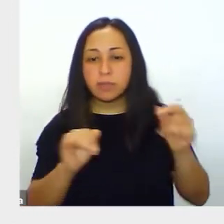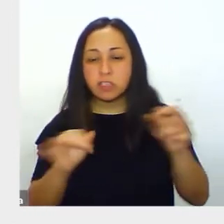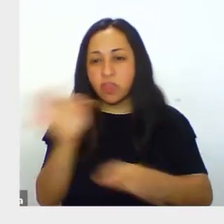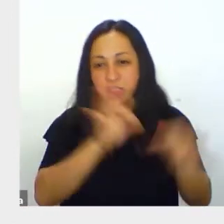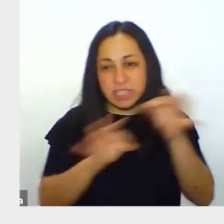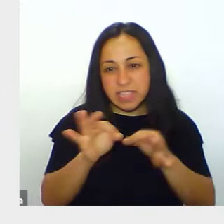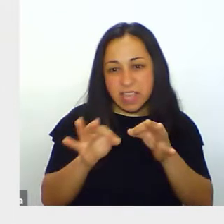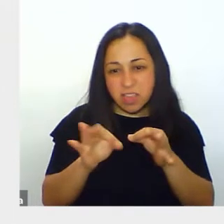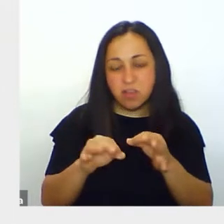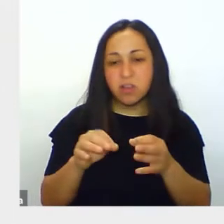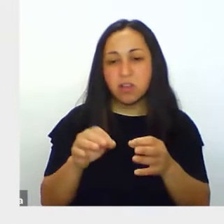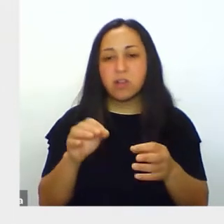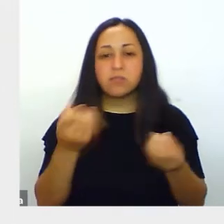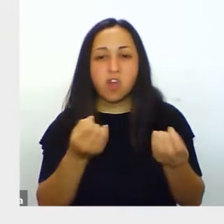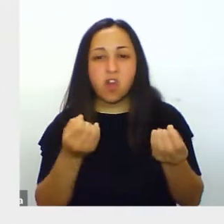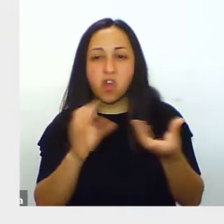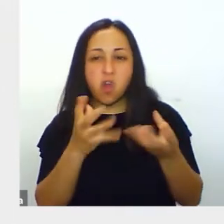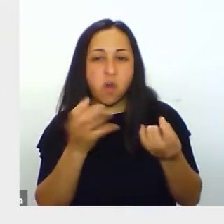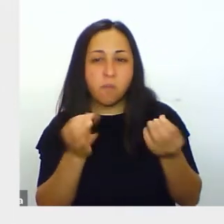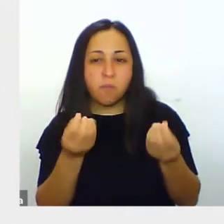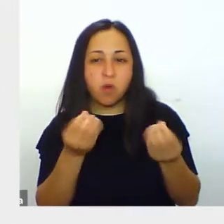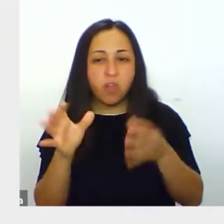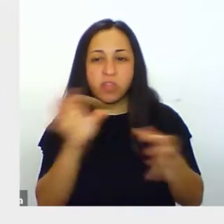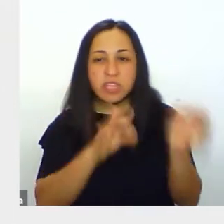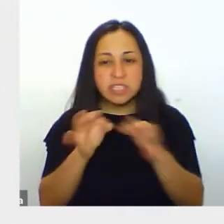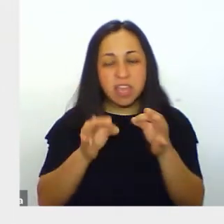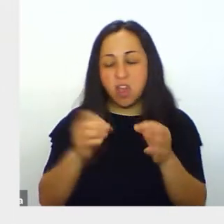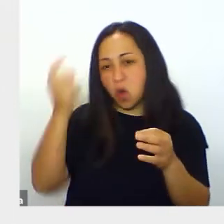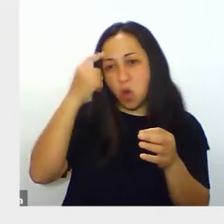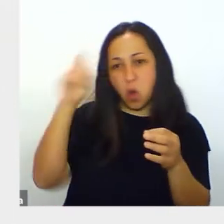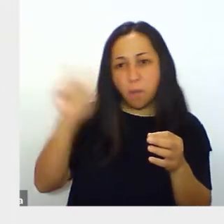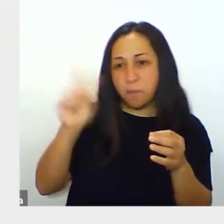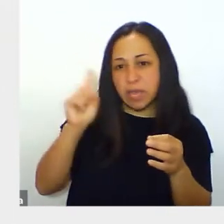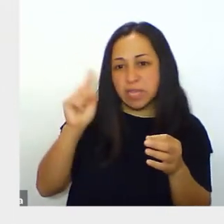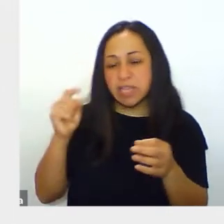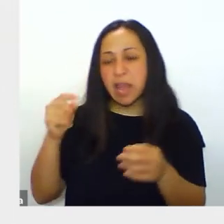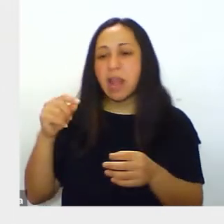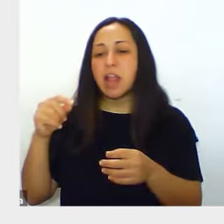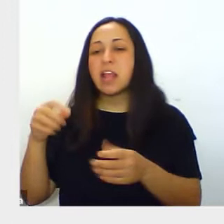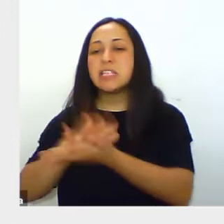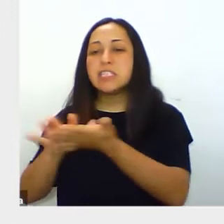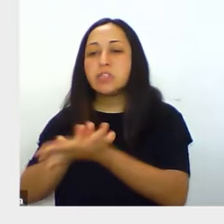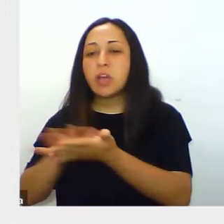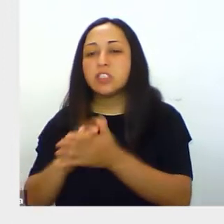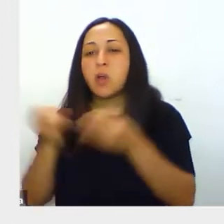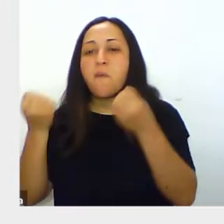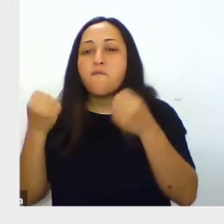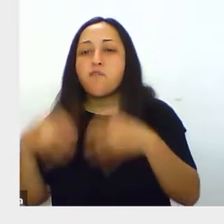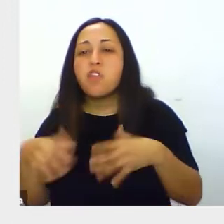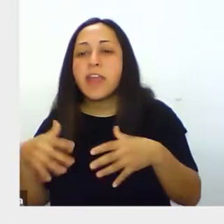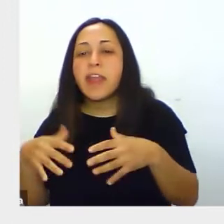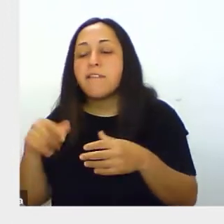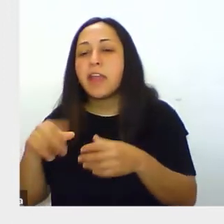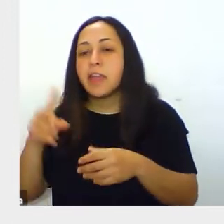hacen que o no tienen en cuenta, vamos a decir, las situaciones de vulnerabilidad que